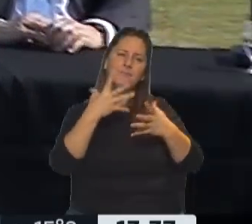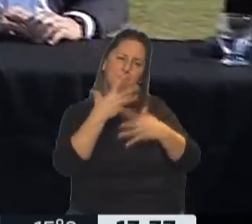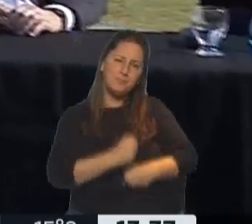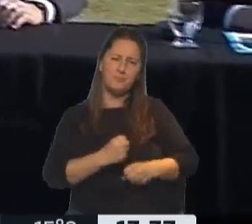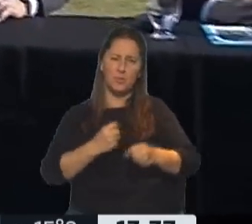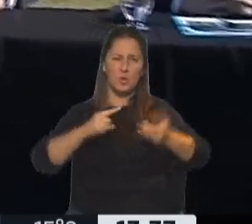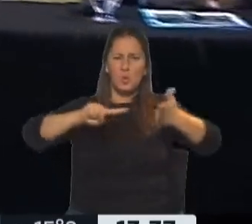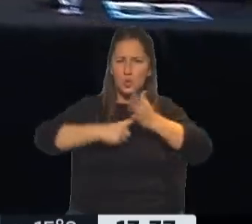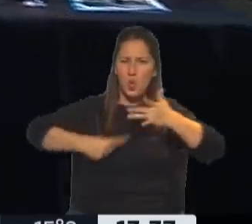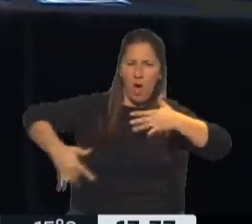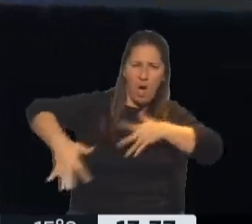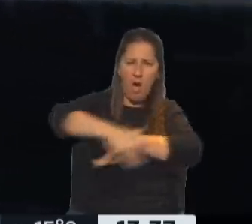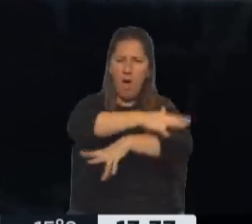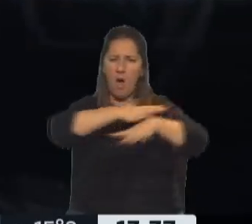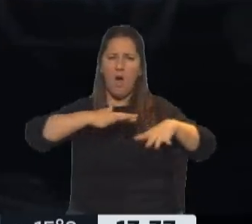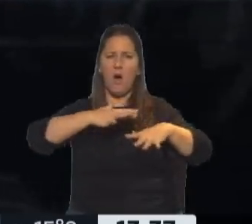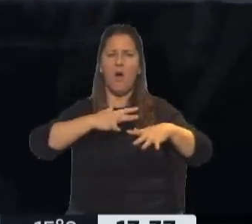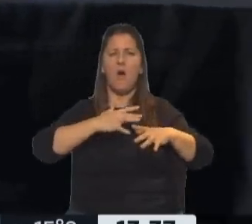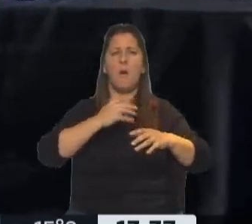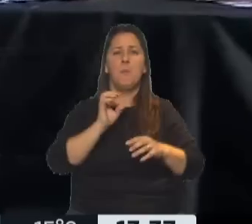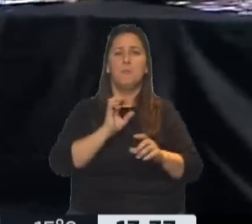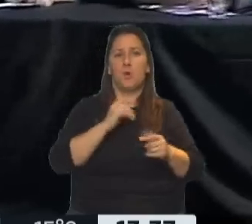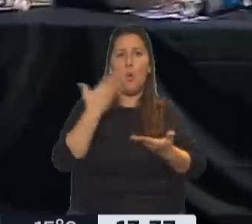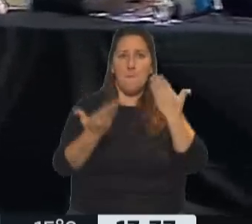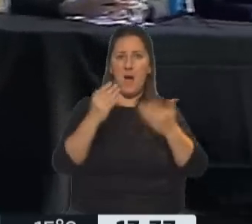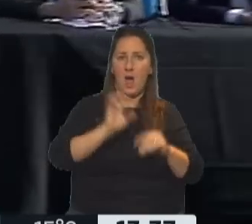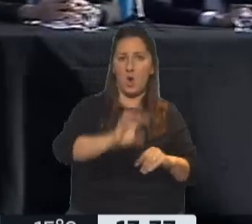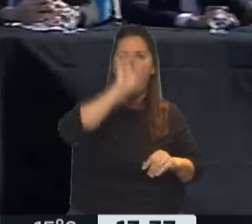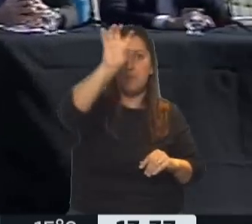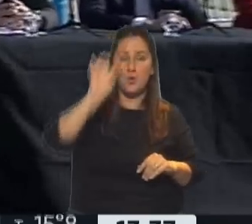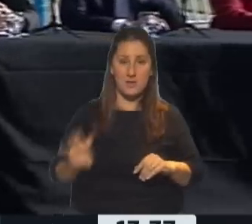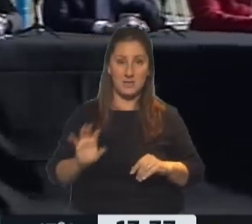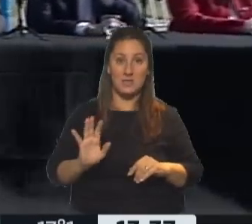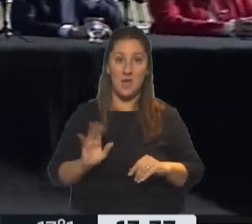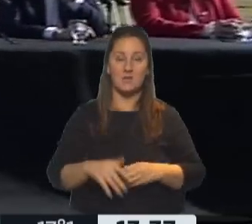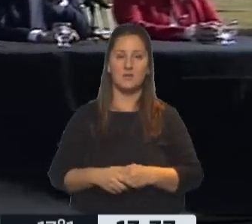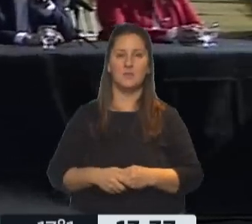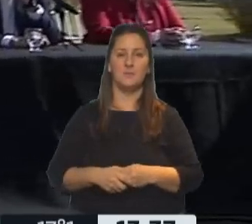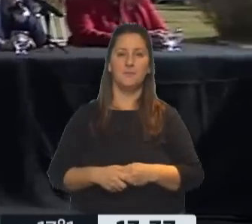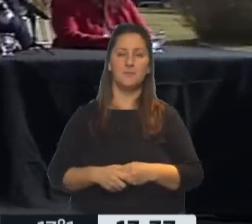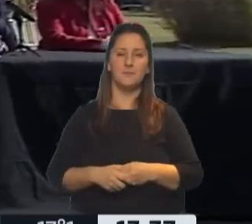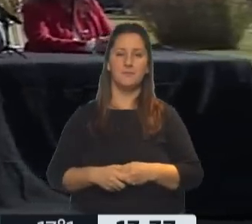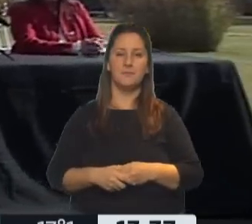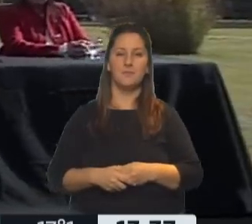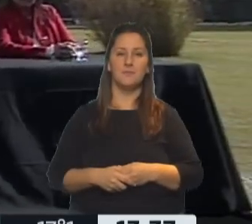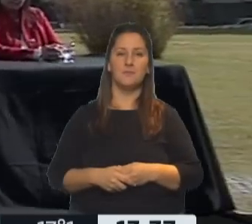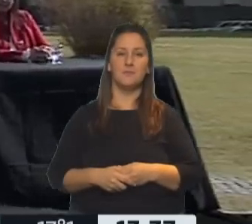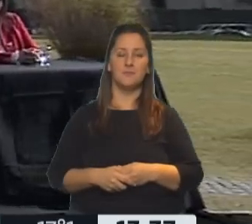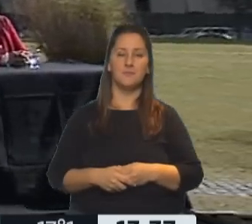conglomerados urbanos, en torno a las grandes provincias, que definitivamente